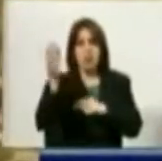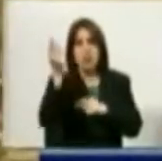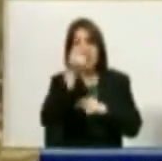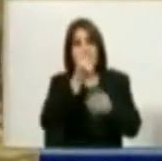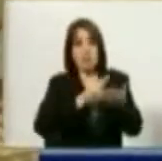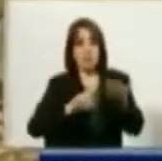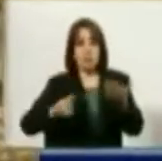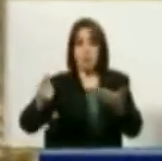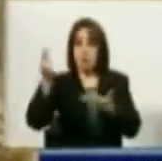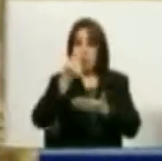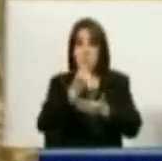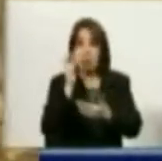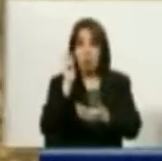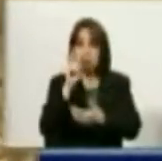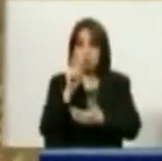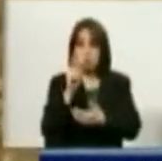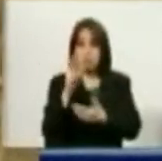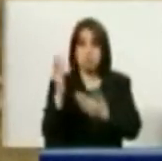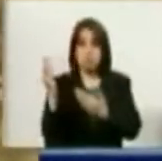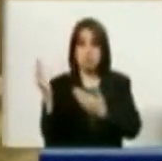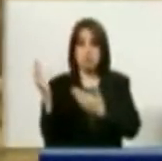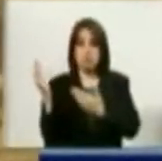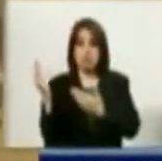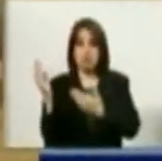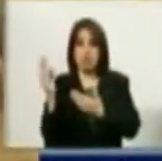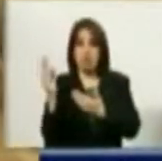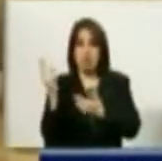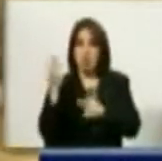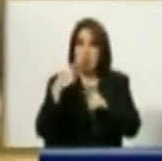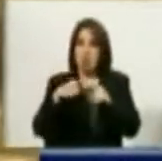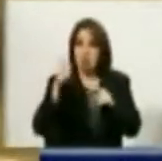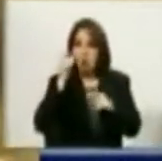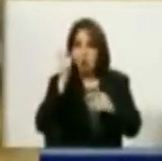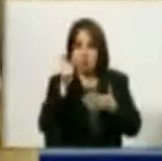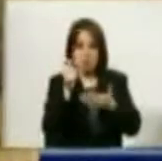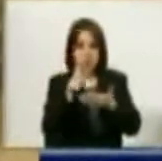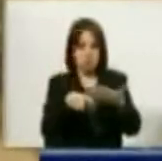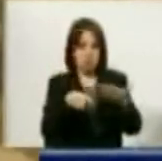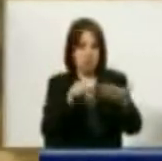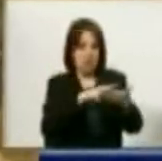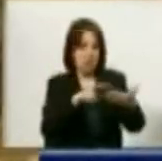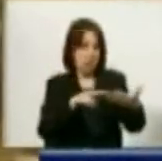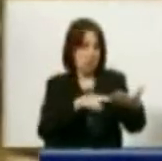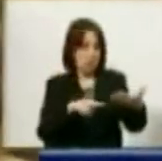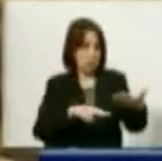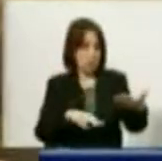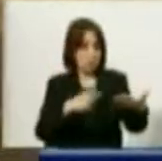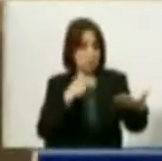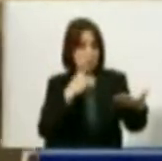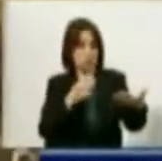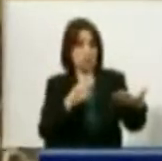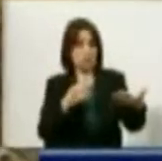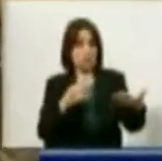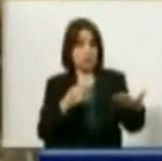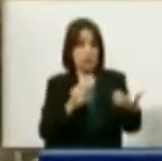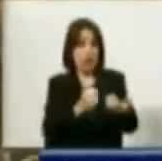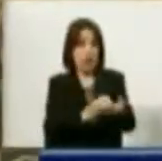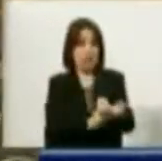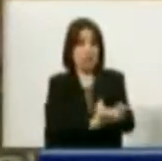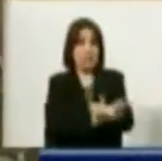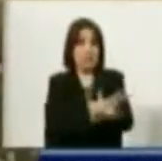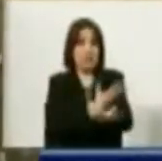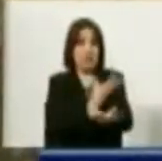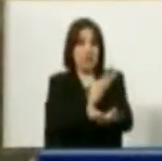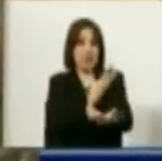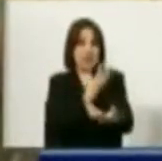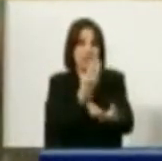y todo eso Roy lo leía y lo decía con pasión va Aquí está aquí en nuestro genes